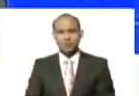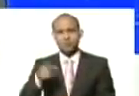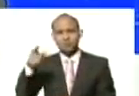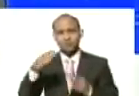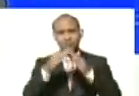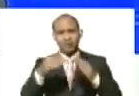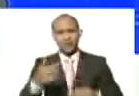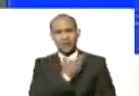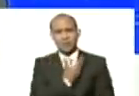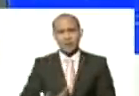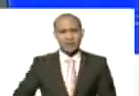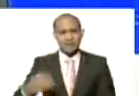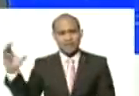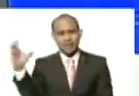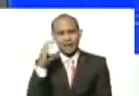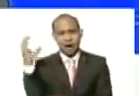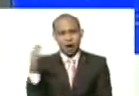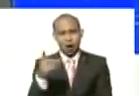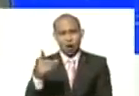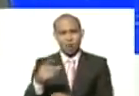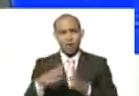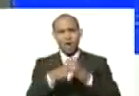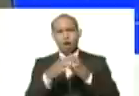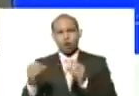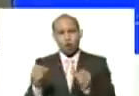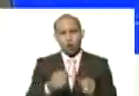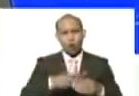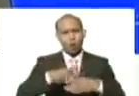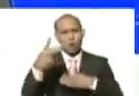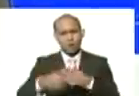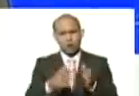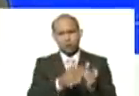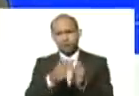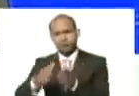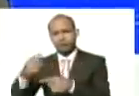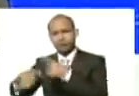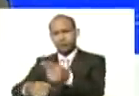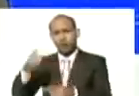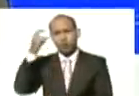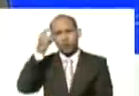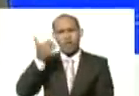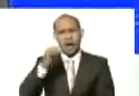Nariño, la presidencia de Colombia, se planifican todos los días, como está demostrado.